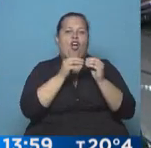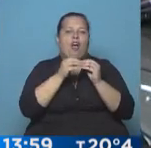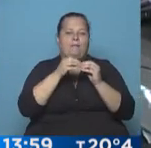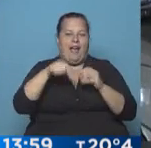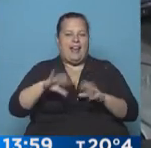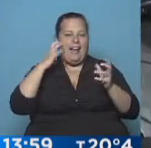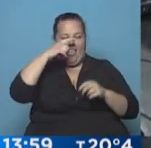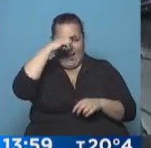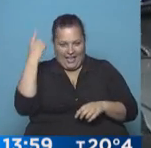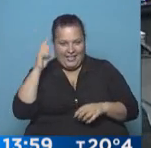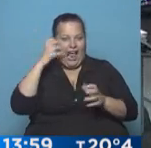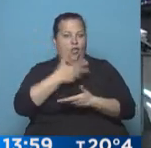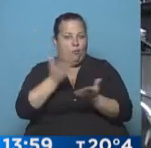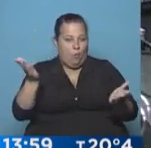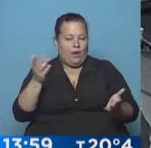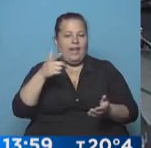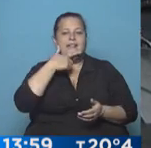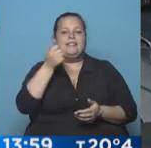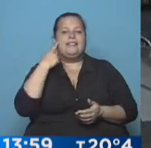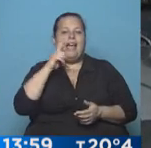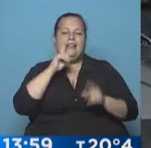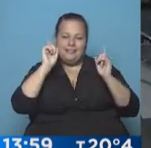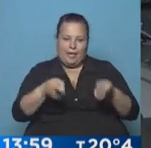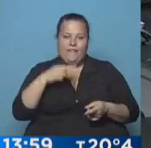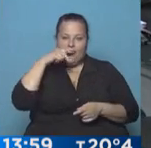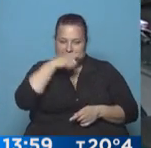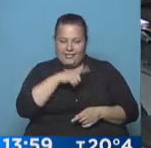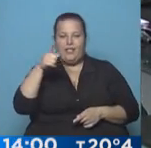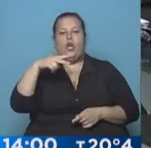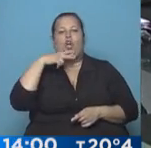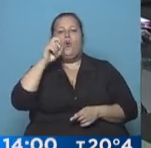Radio Nacional, Radio Pública, Alfredo Zayat, nuestro compañero también de Visión 7, por Vorterix. Bueno,